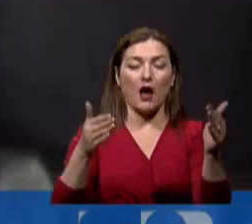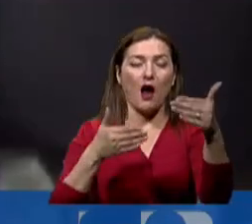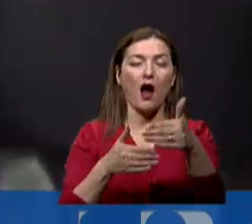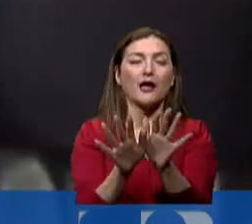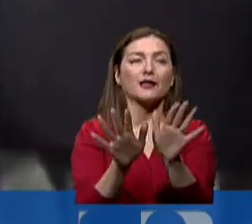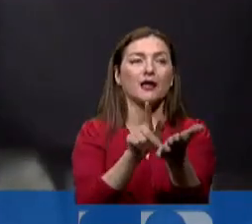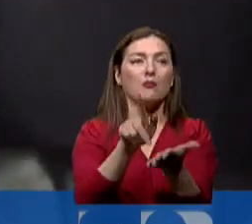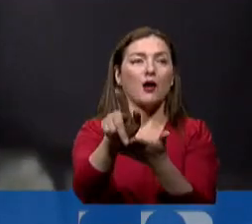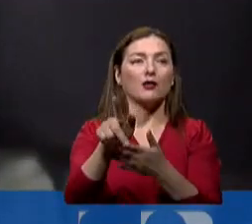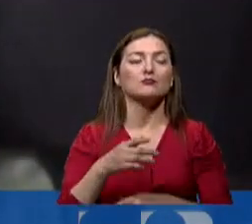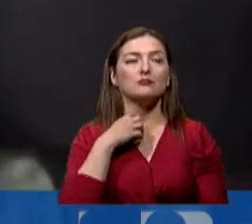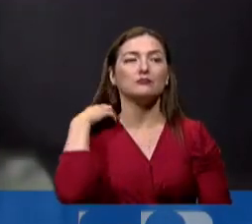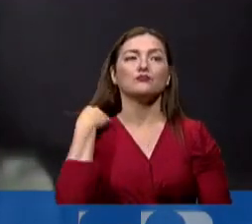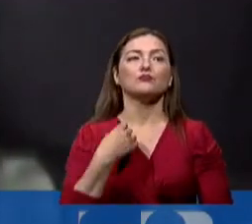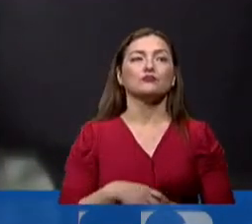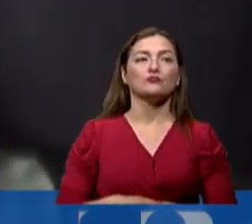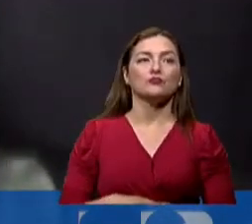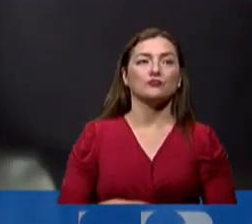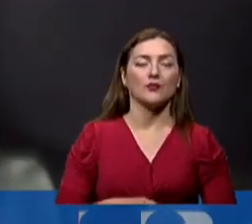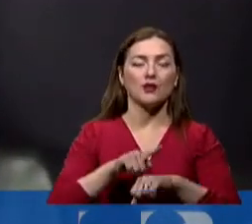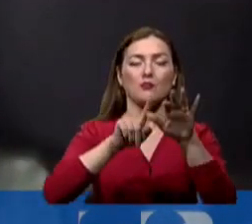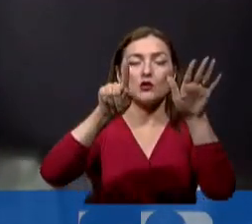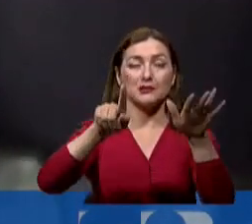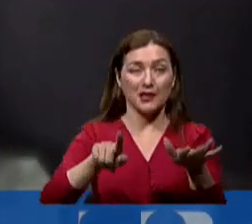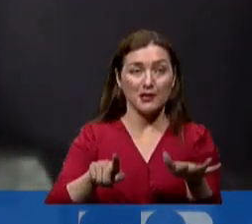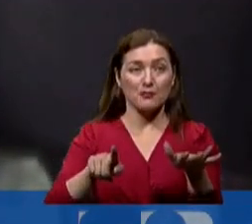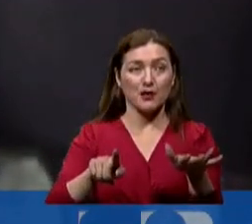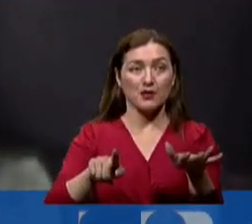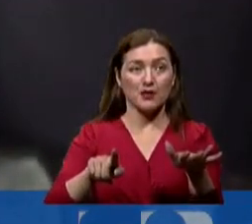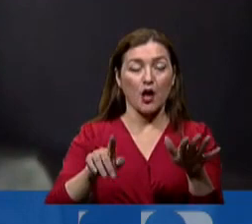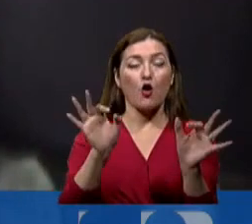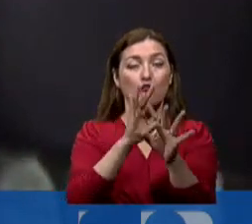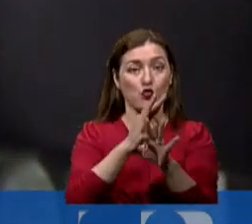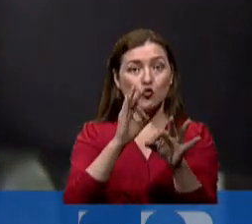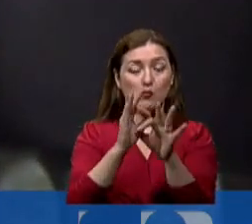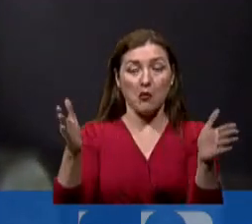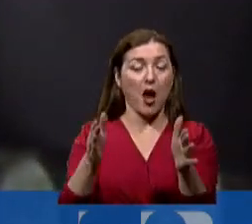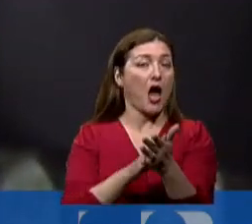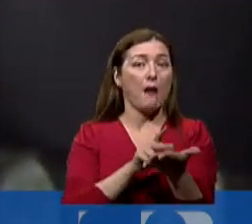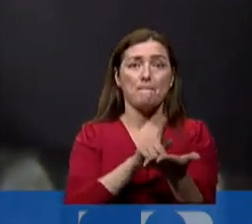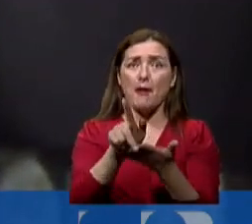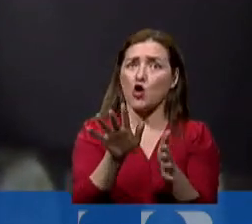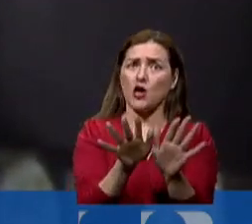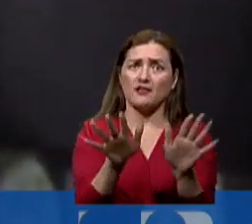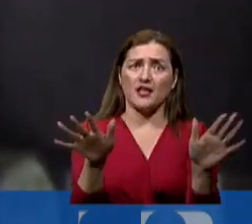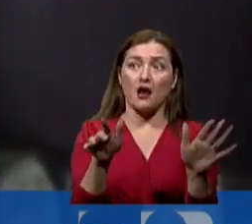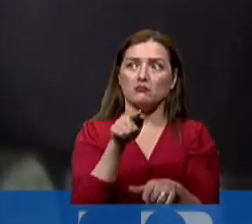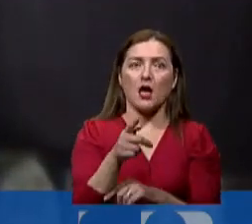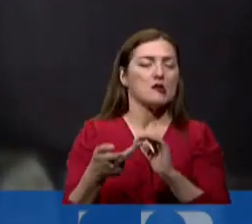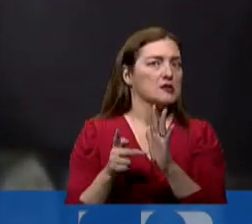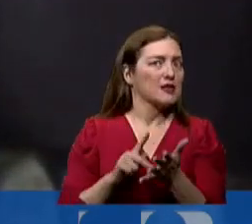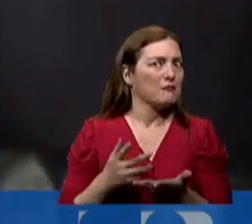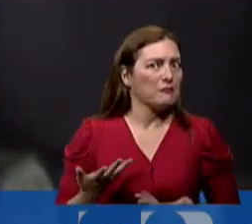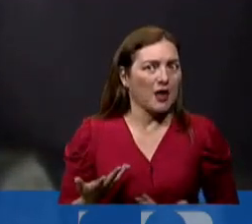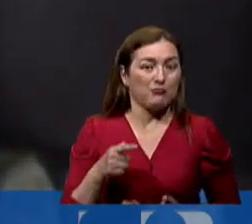común. En el tiempo no menor a 6 meses, ya tiene que entrar en funcionamiento la caja común. Y con eso acabamos